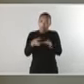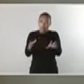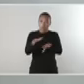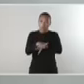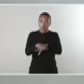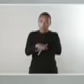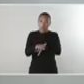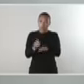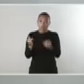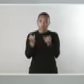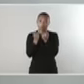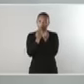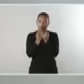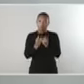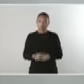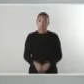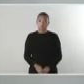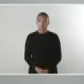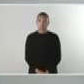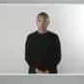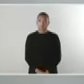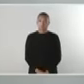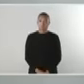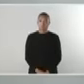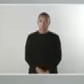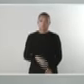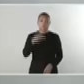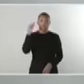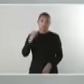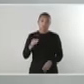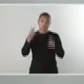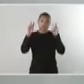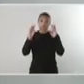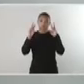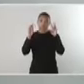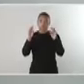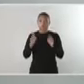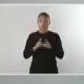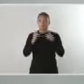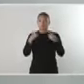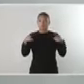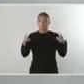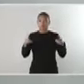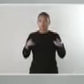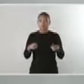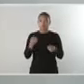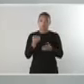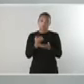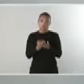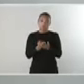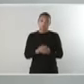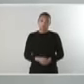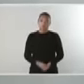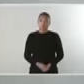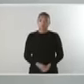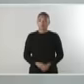vayamos juntos bien hemos terminado el tema de desarrollo económico